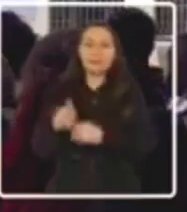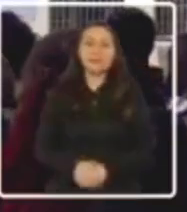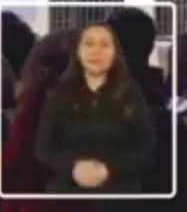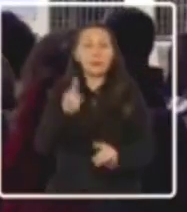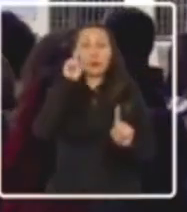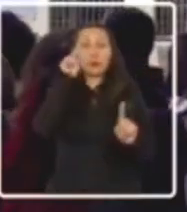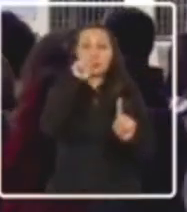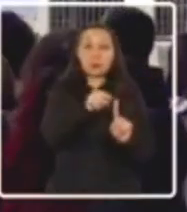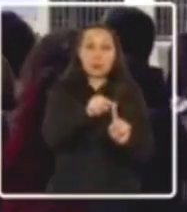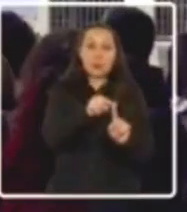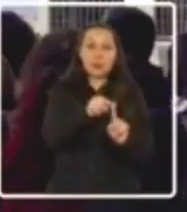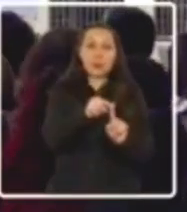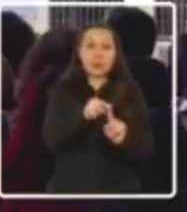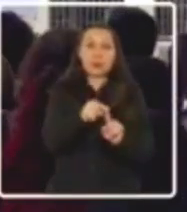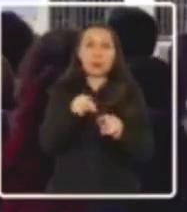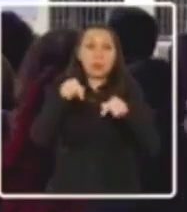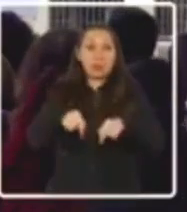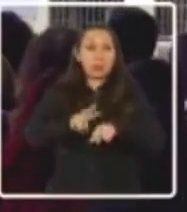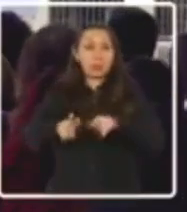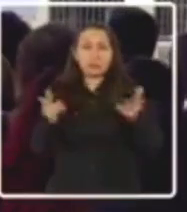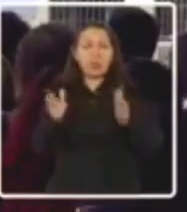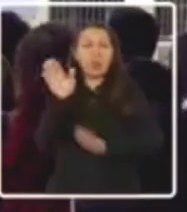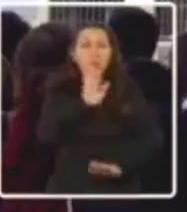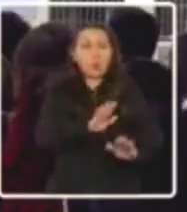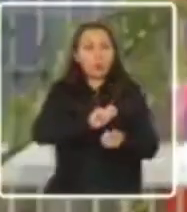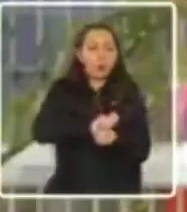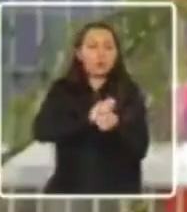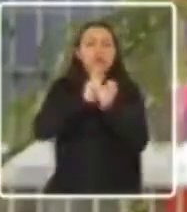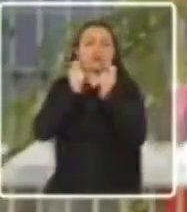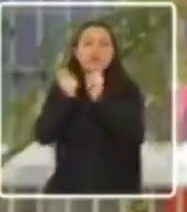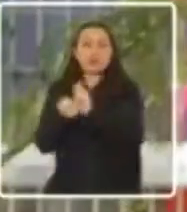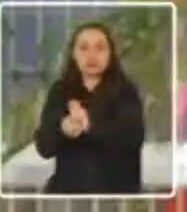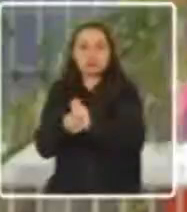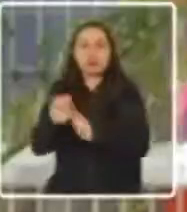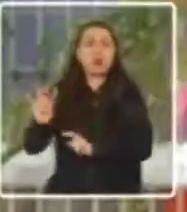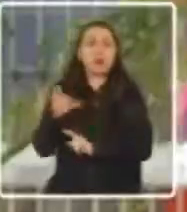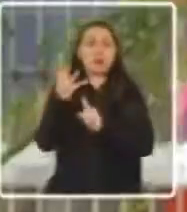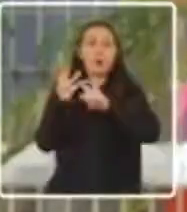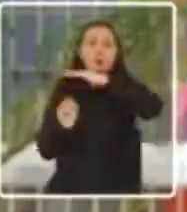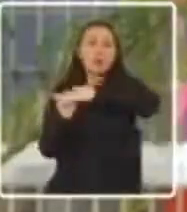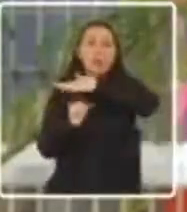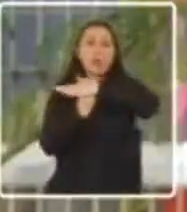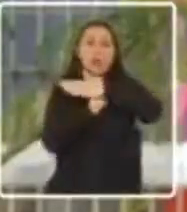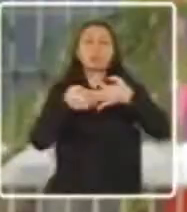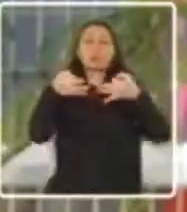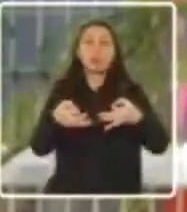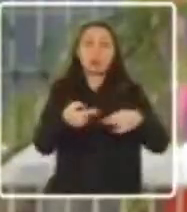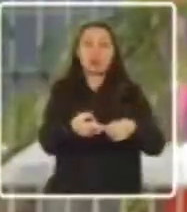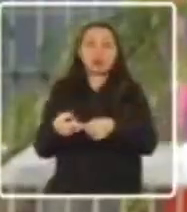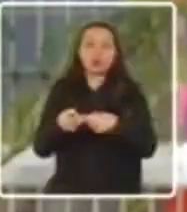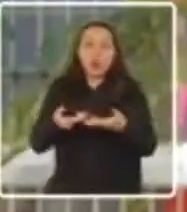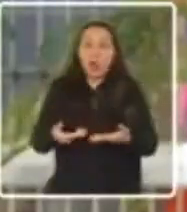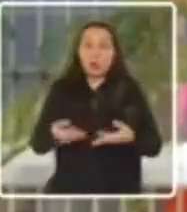El objetivo de todo lo que estamos haciendo es que los cuidados se transformen en un cuarto pilar de la seguridad social. Si